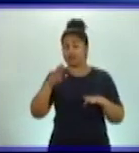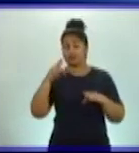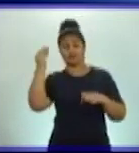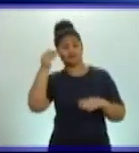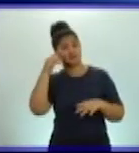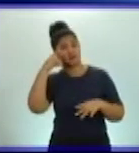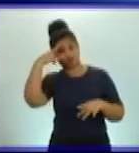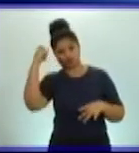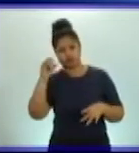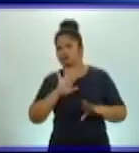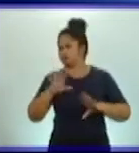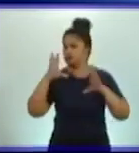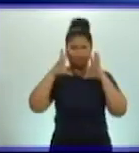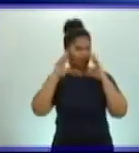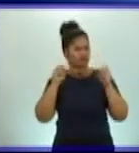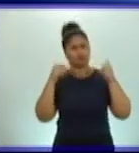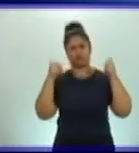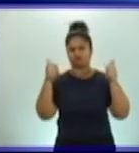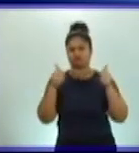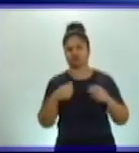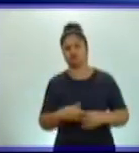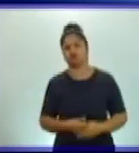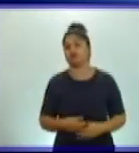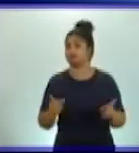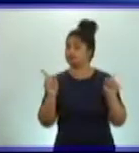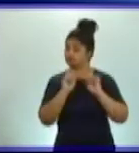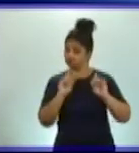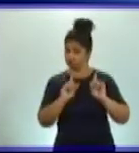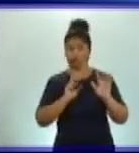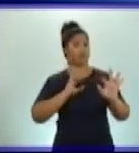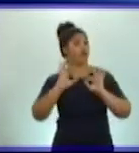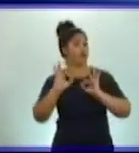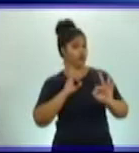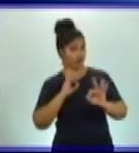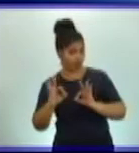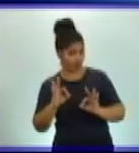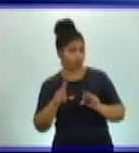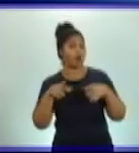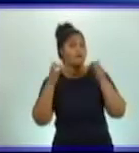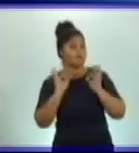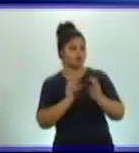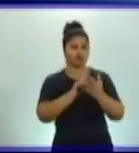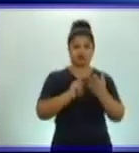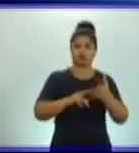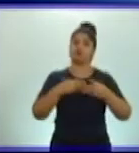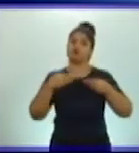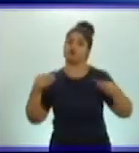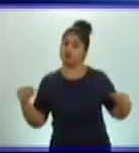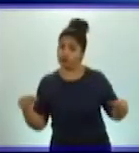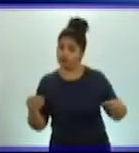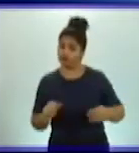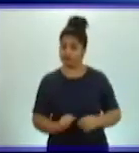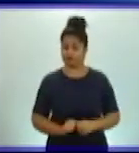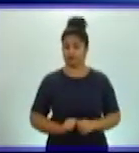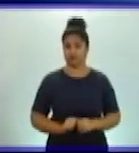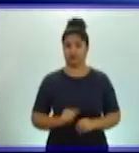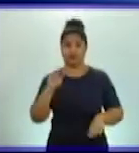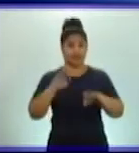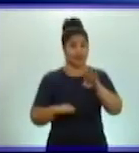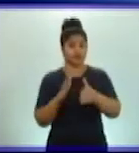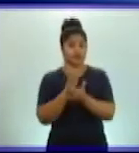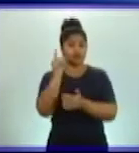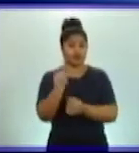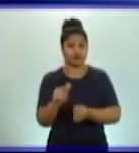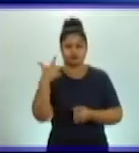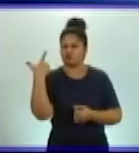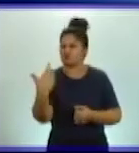qué quiere decir el autor con esto y qué impresión les causa, y el estudiante automáticamente ni sabe qué quiso decir el escritor, ni